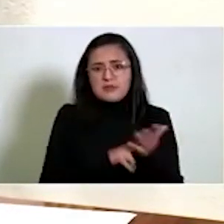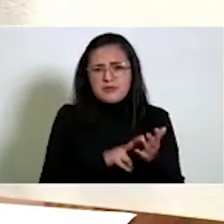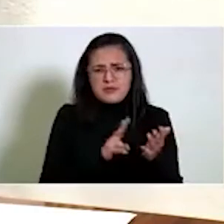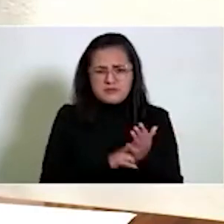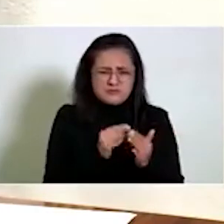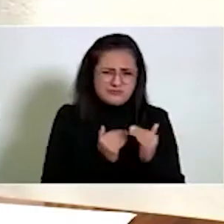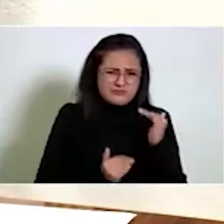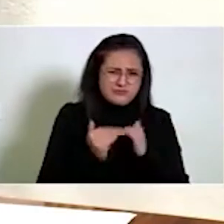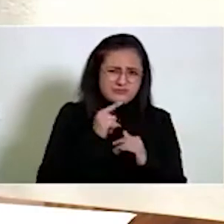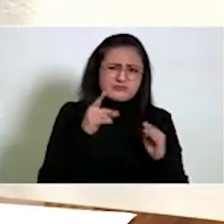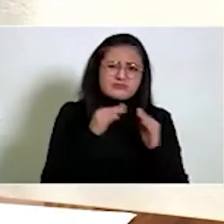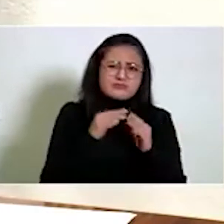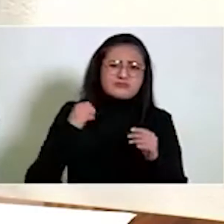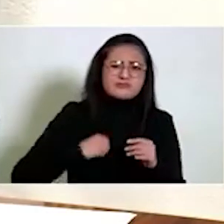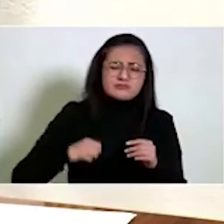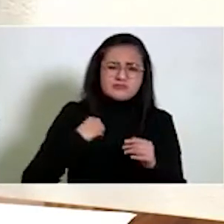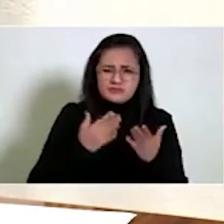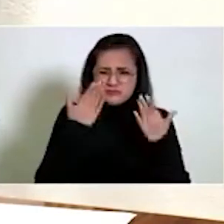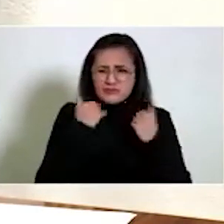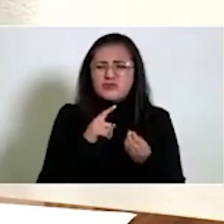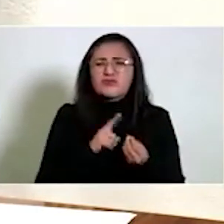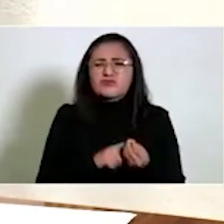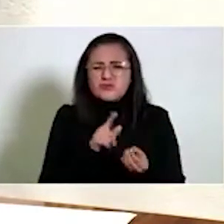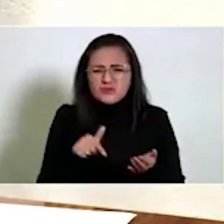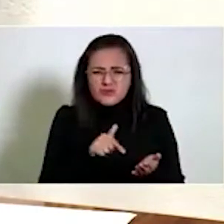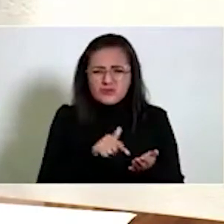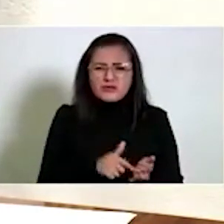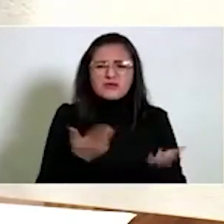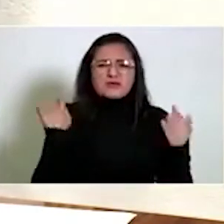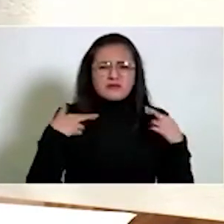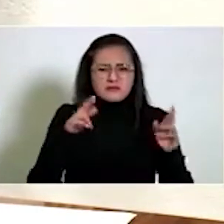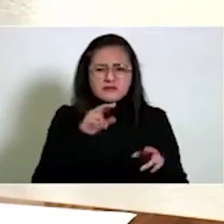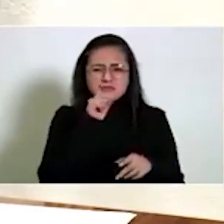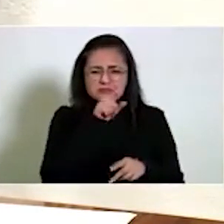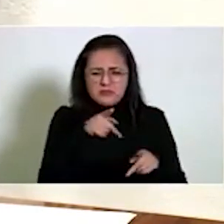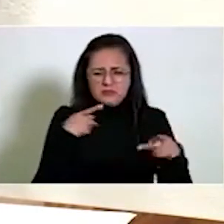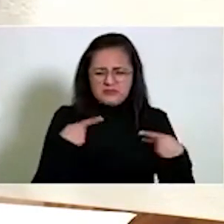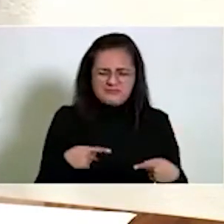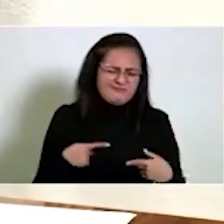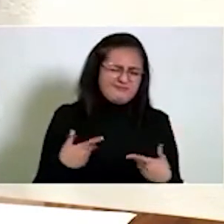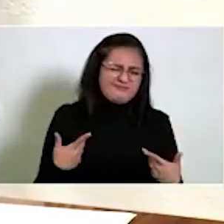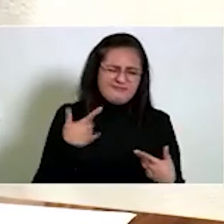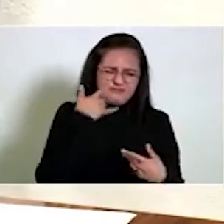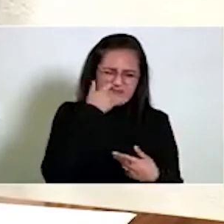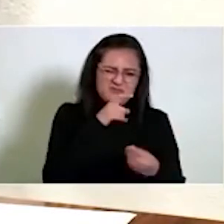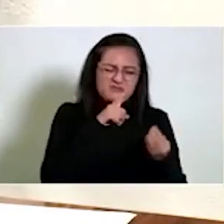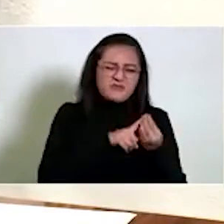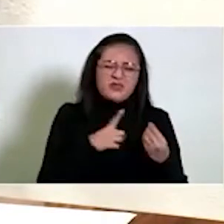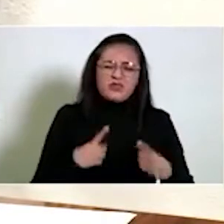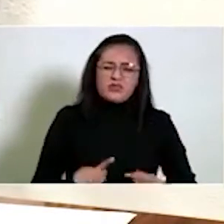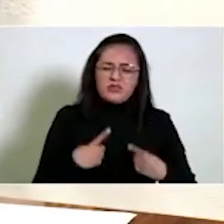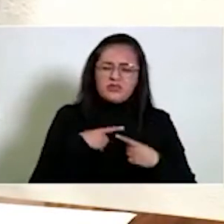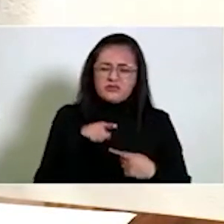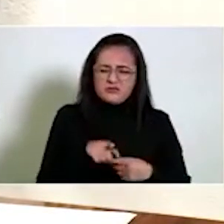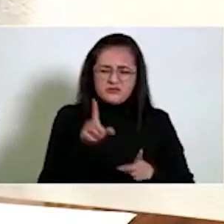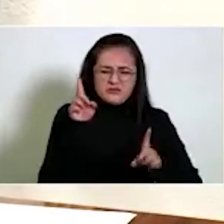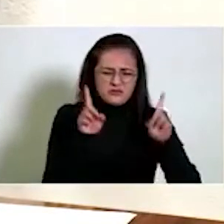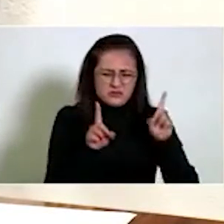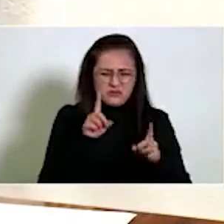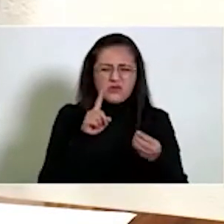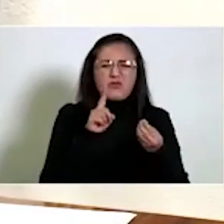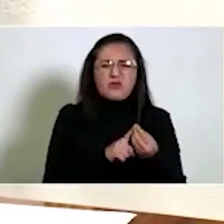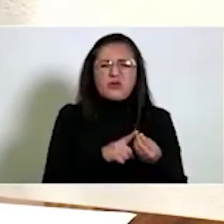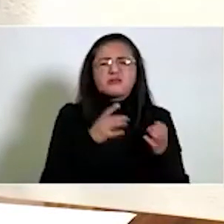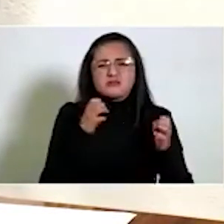de casas de antigüedades inexistentes y representadas por las mismas personas, con dirección fiscal en un sitio que dudosamente se pueden